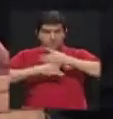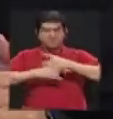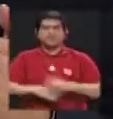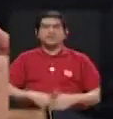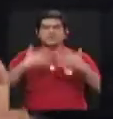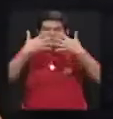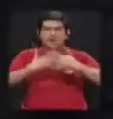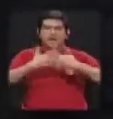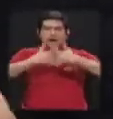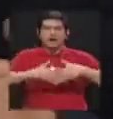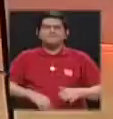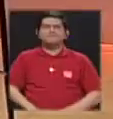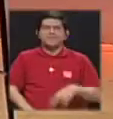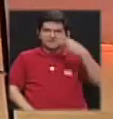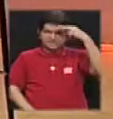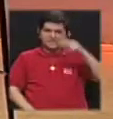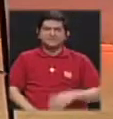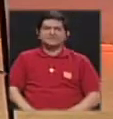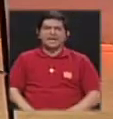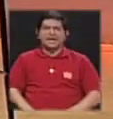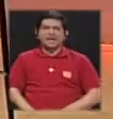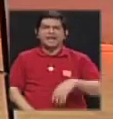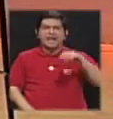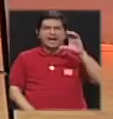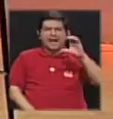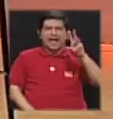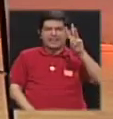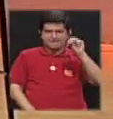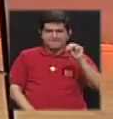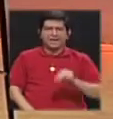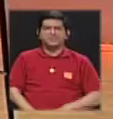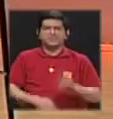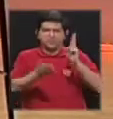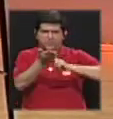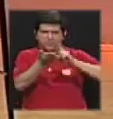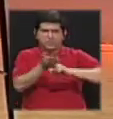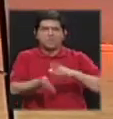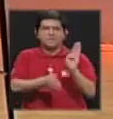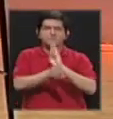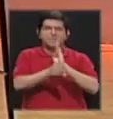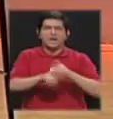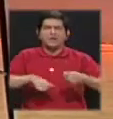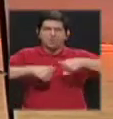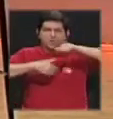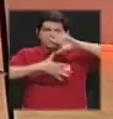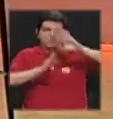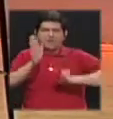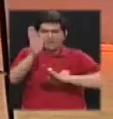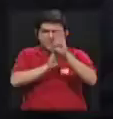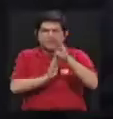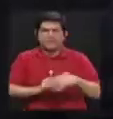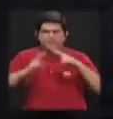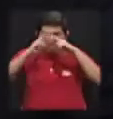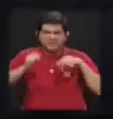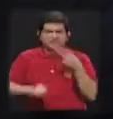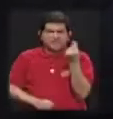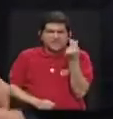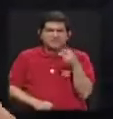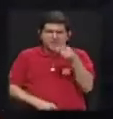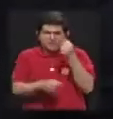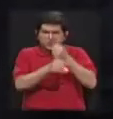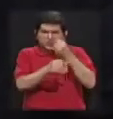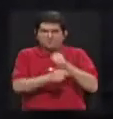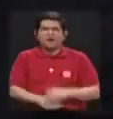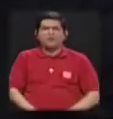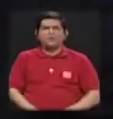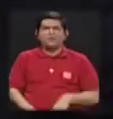firma mexicana Cali Mayor, que fue contratada por el Banco Interamericano de Desarrollo para revisar el precio de esta obra, dio